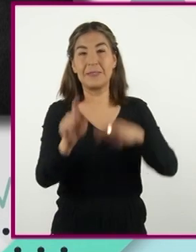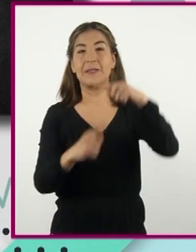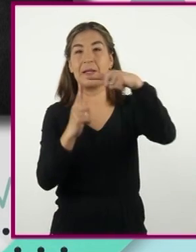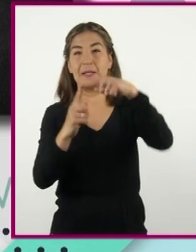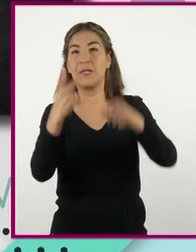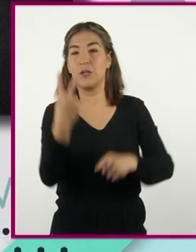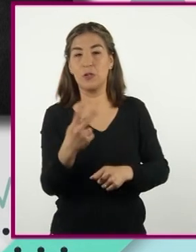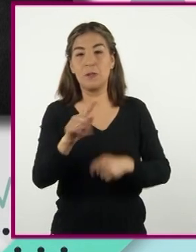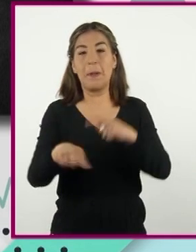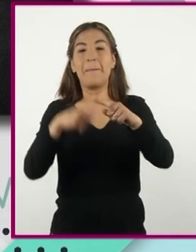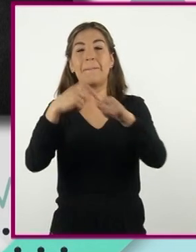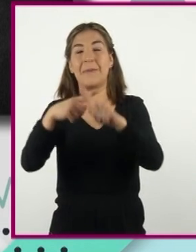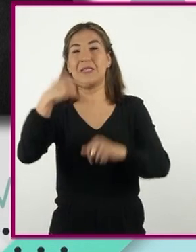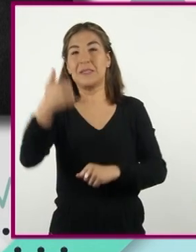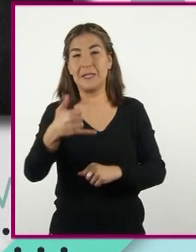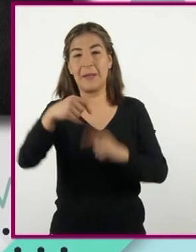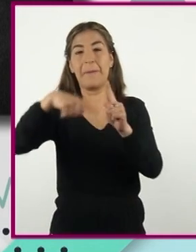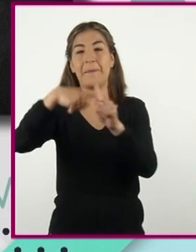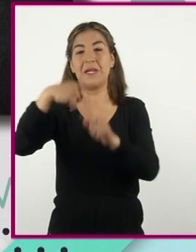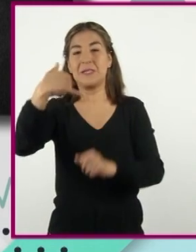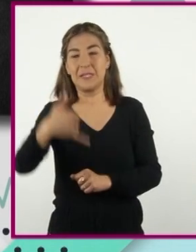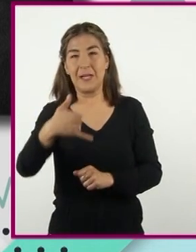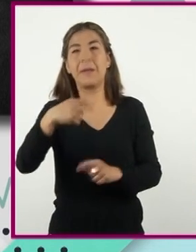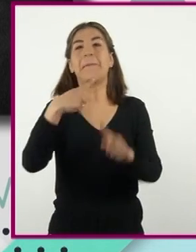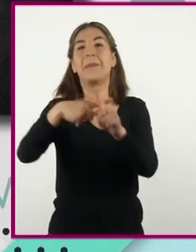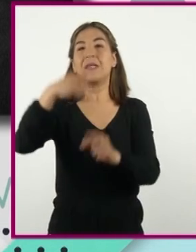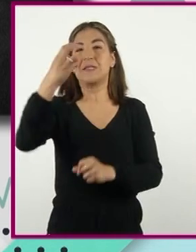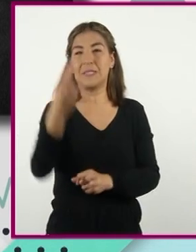y más 3 más 3.